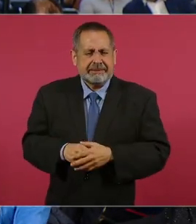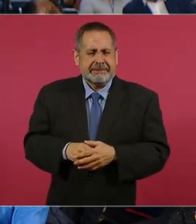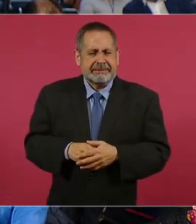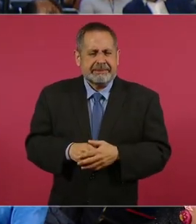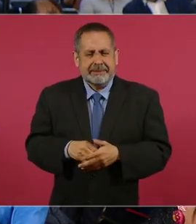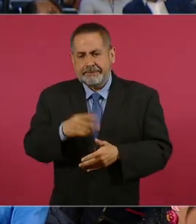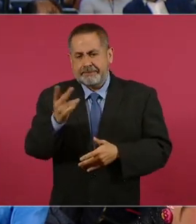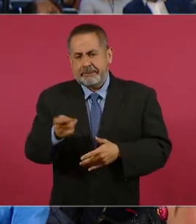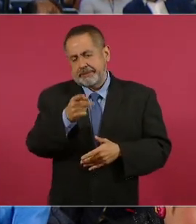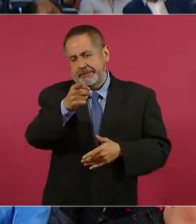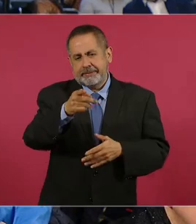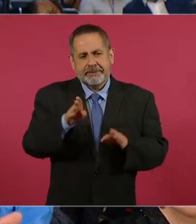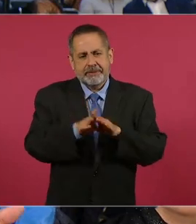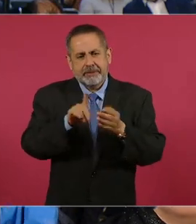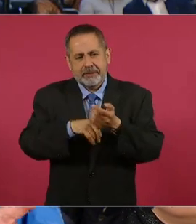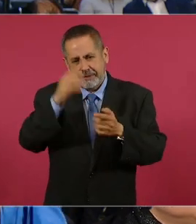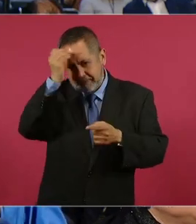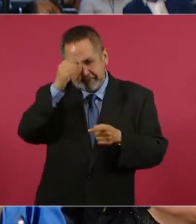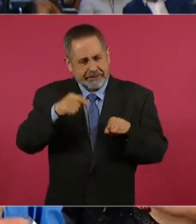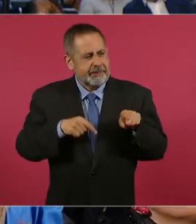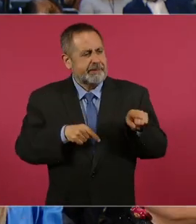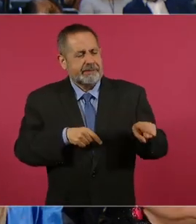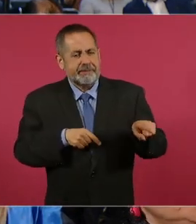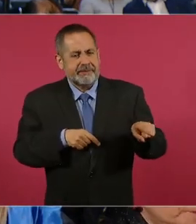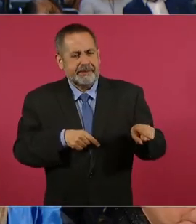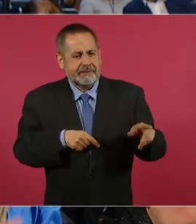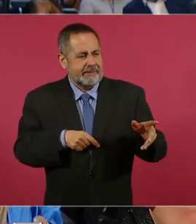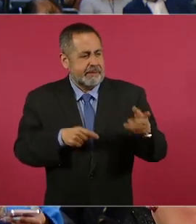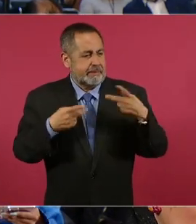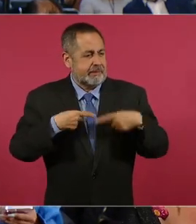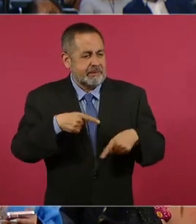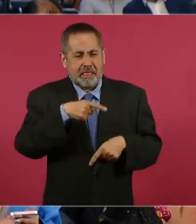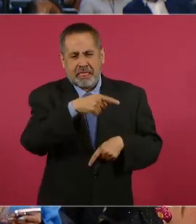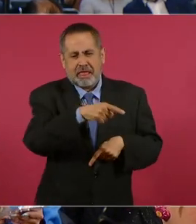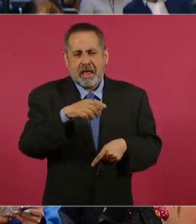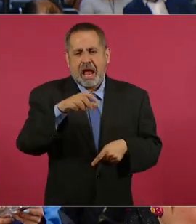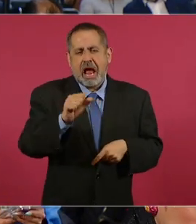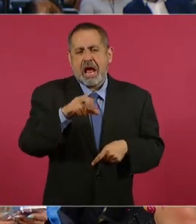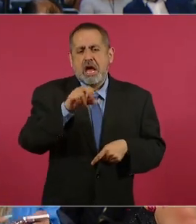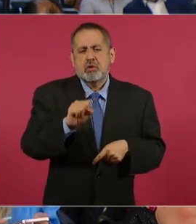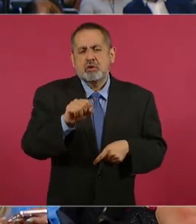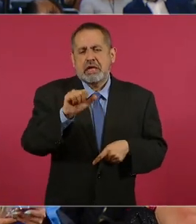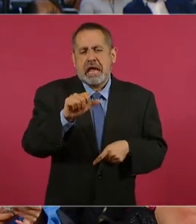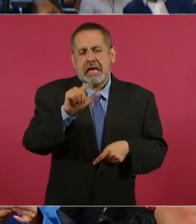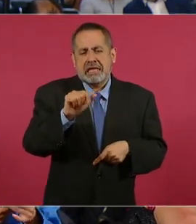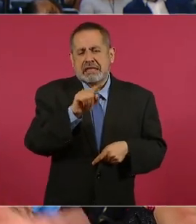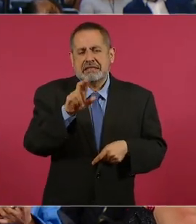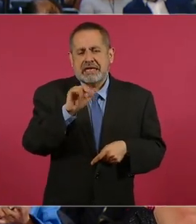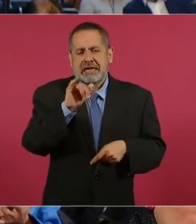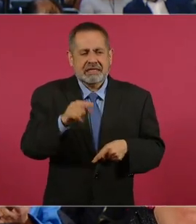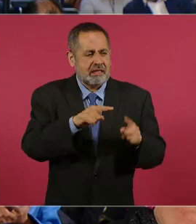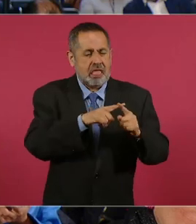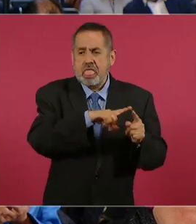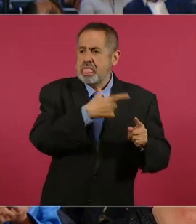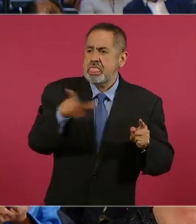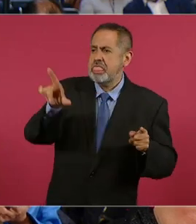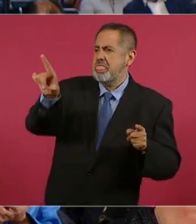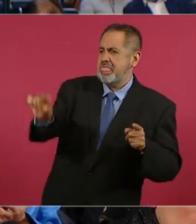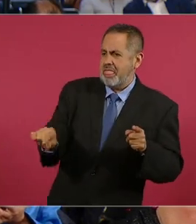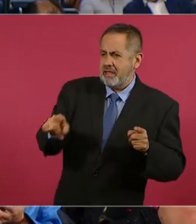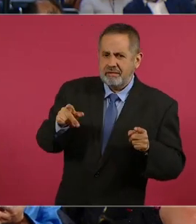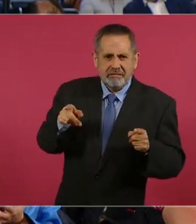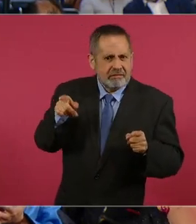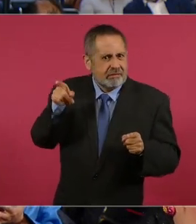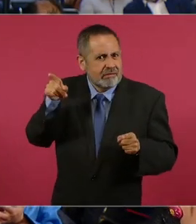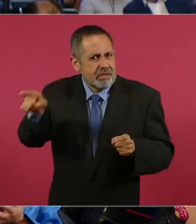al respecto, ¿qué opinión le merece de que personajes como Carlos Alarraqui denigren a una persona como